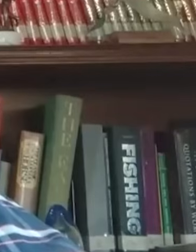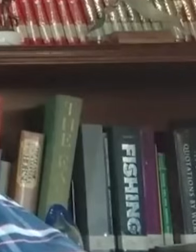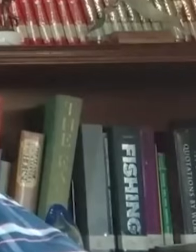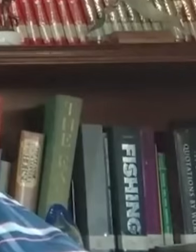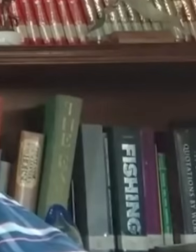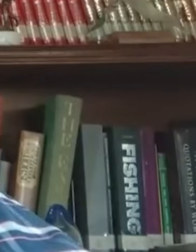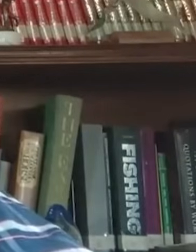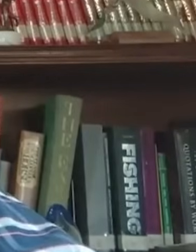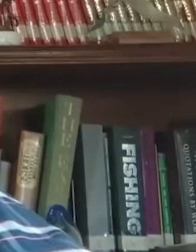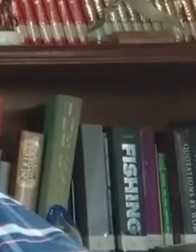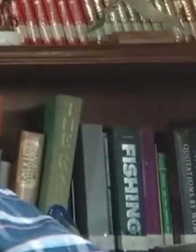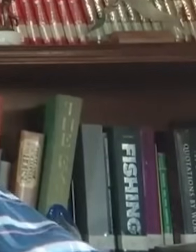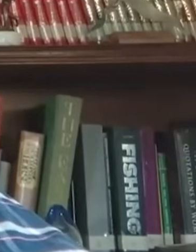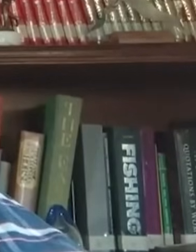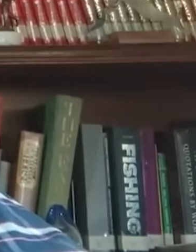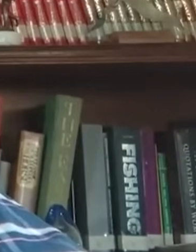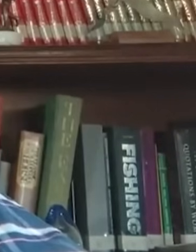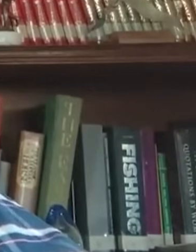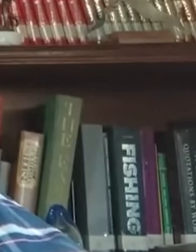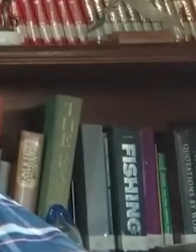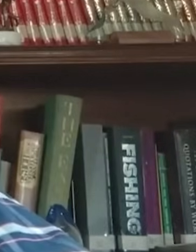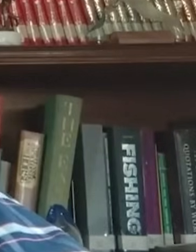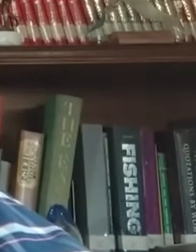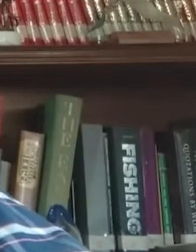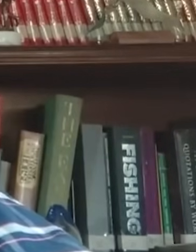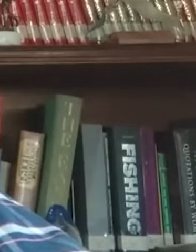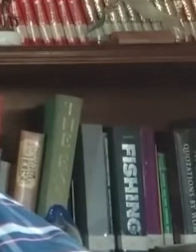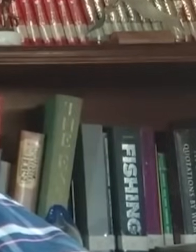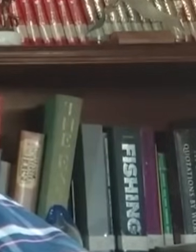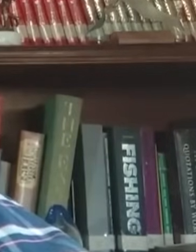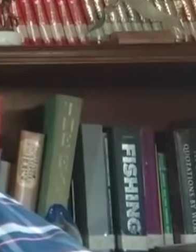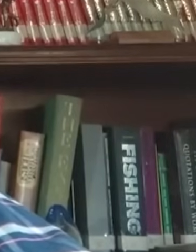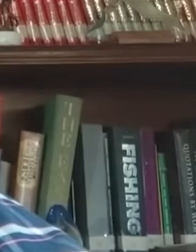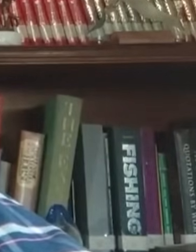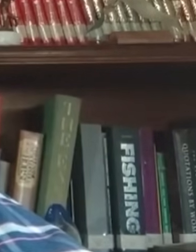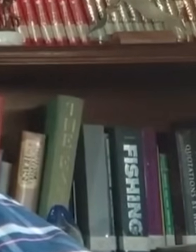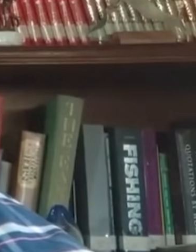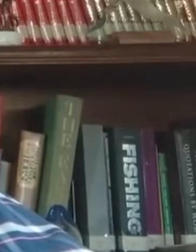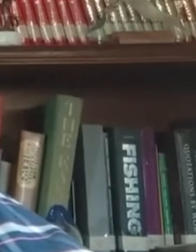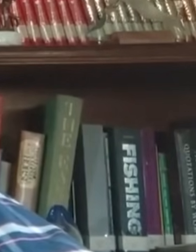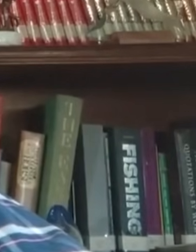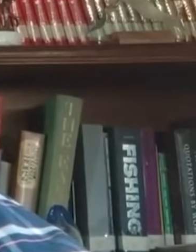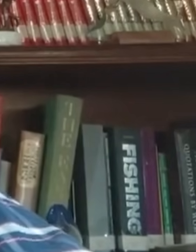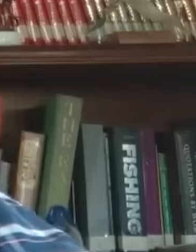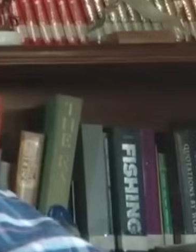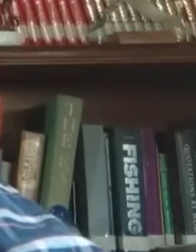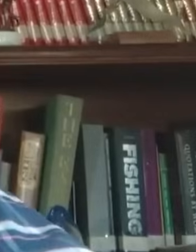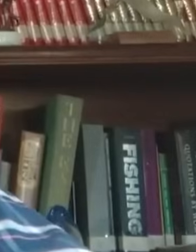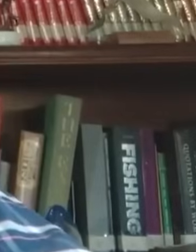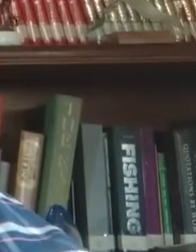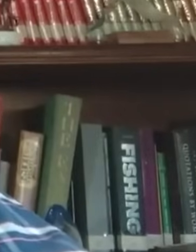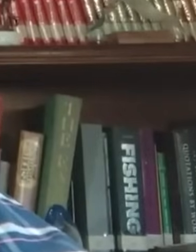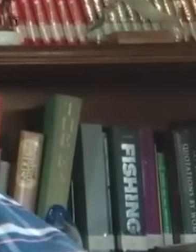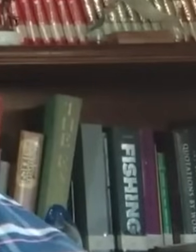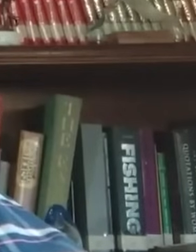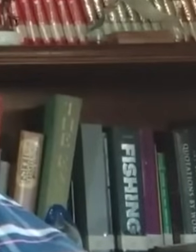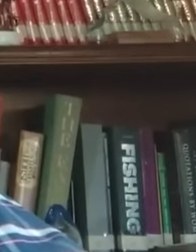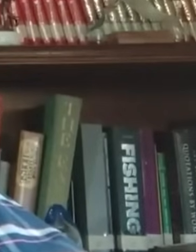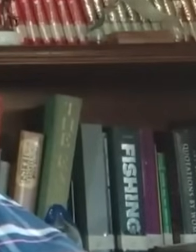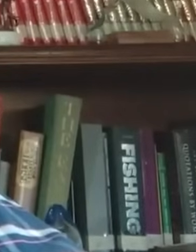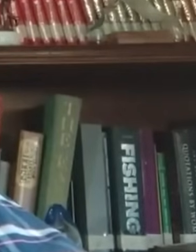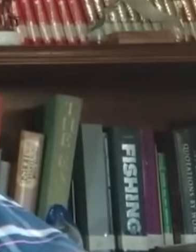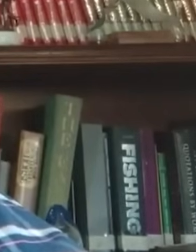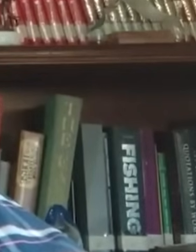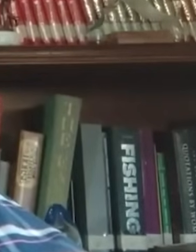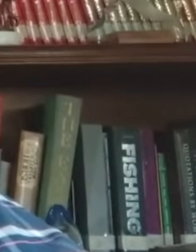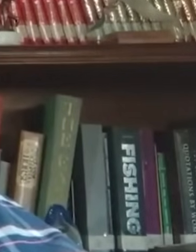México. Vamos a ganarnos el futuro para nuestros hijos, para nuestros nietos. Vamos a construir una gran